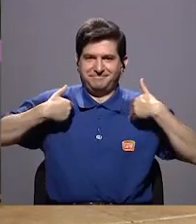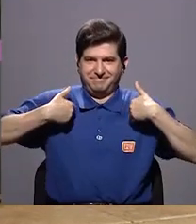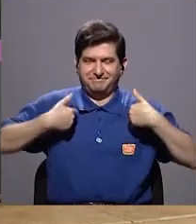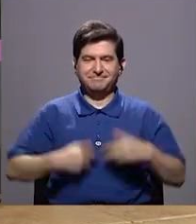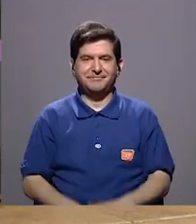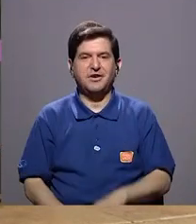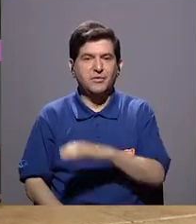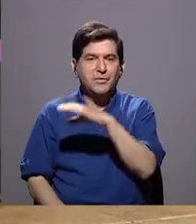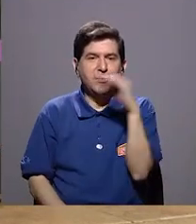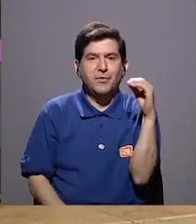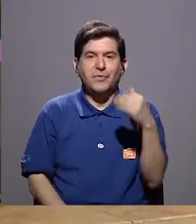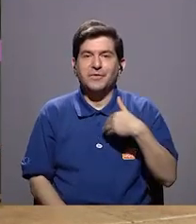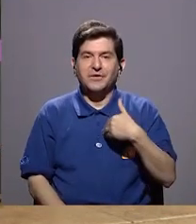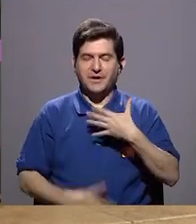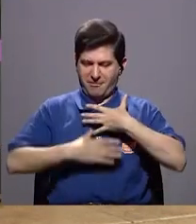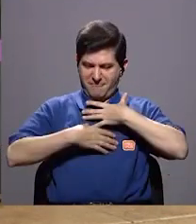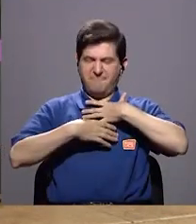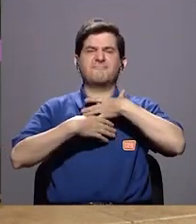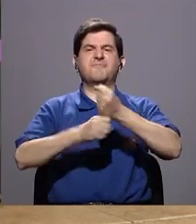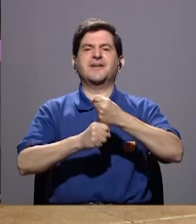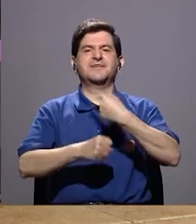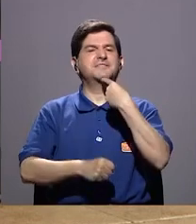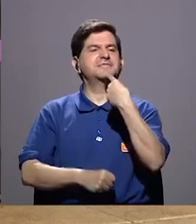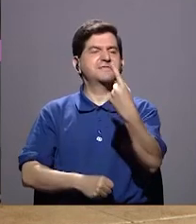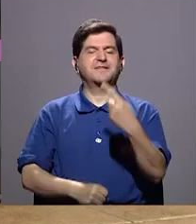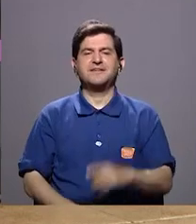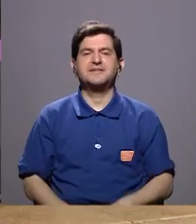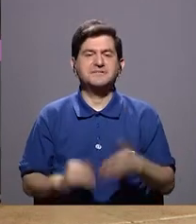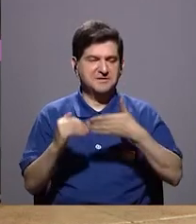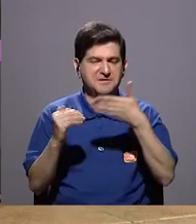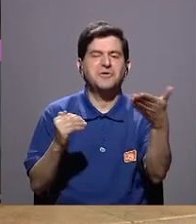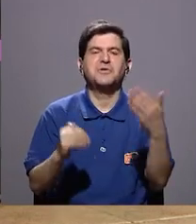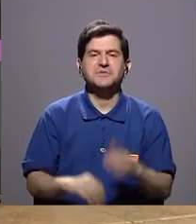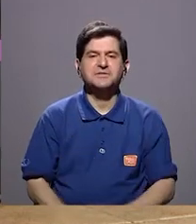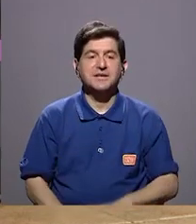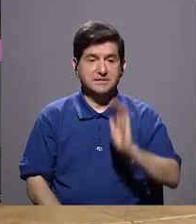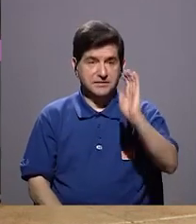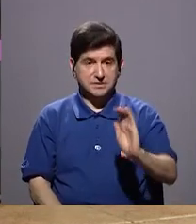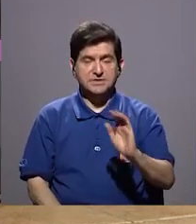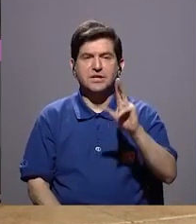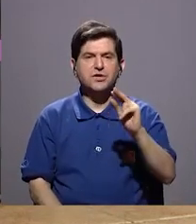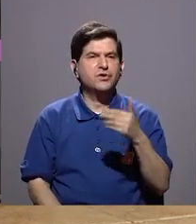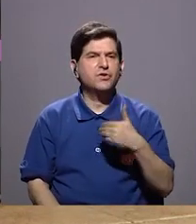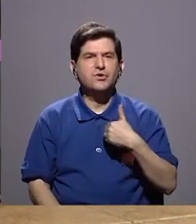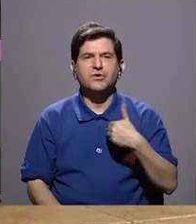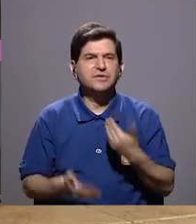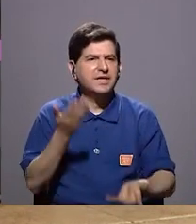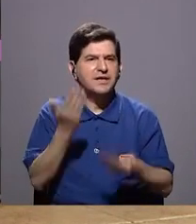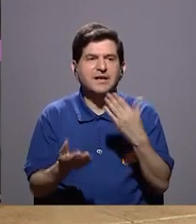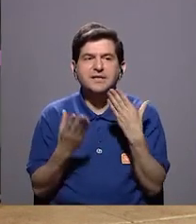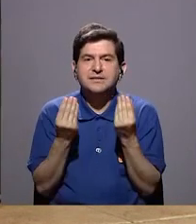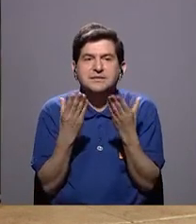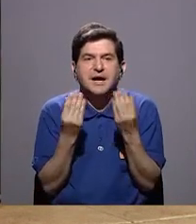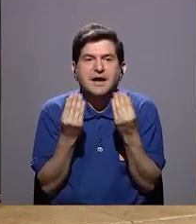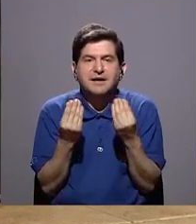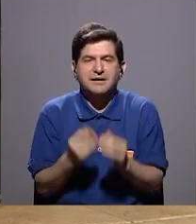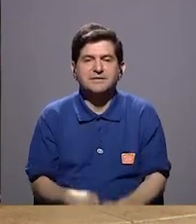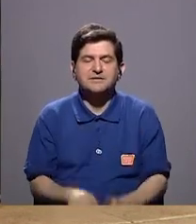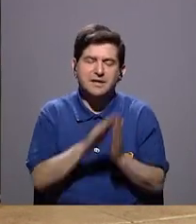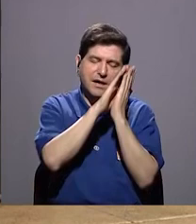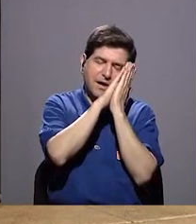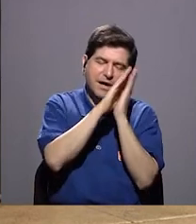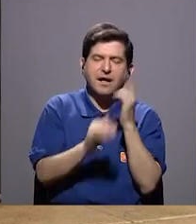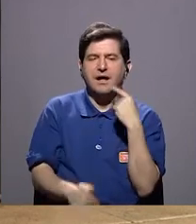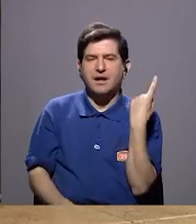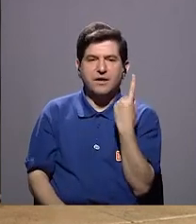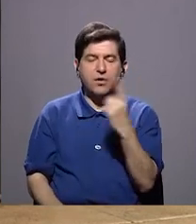que sea que tenga la confianza de decirnos las cosas, un niño que no ande teniendo miedos a dormir